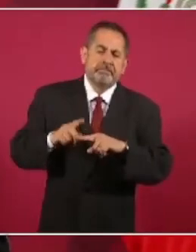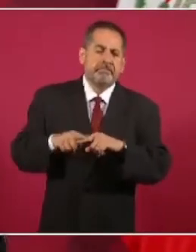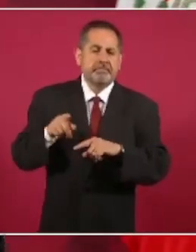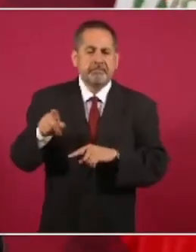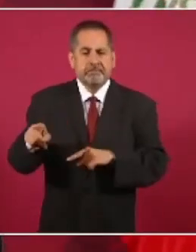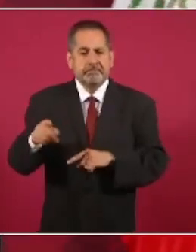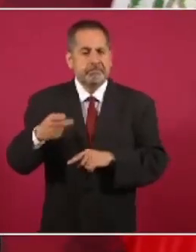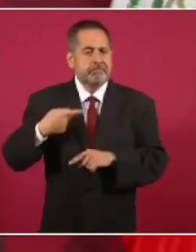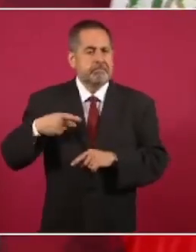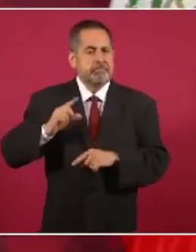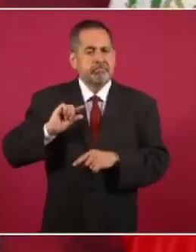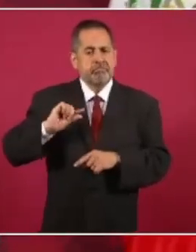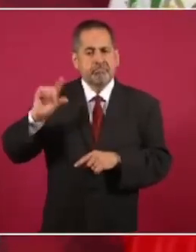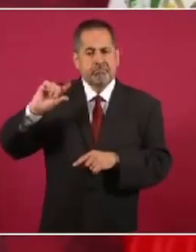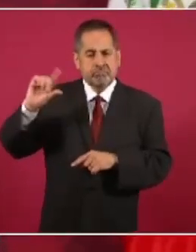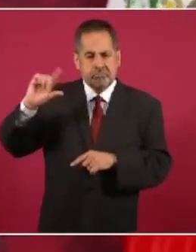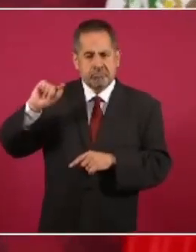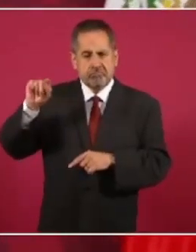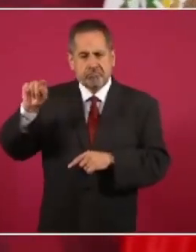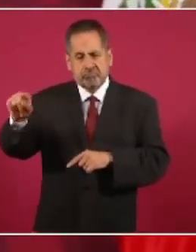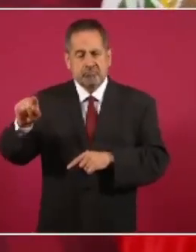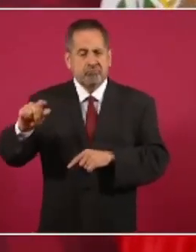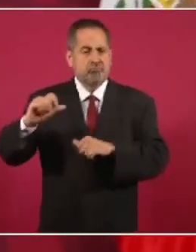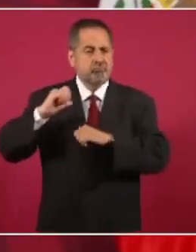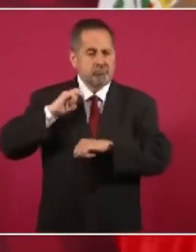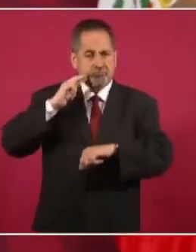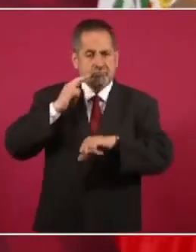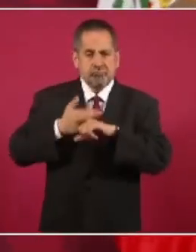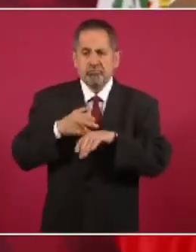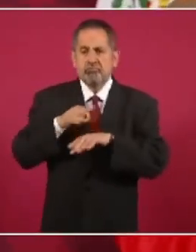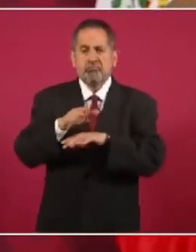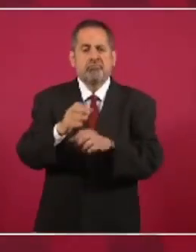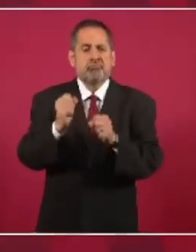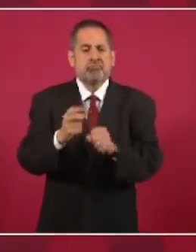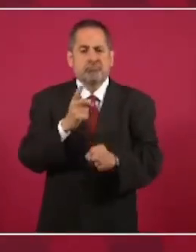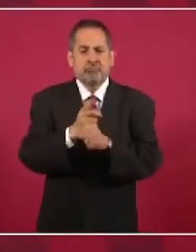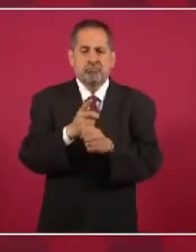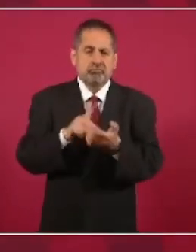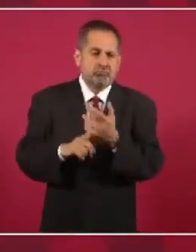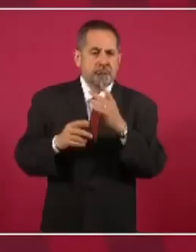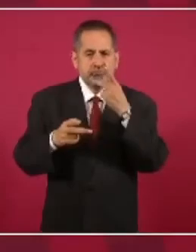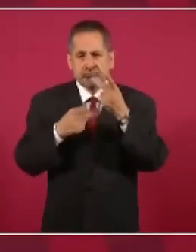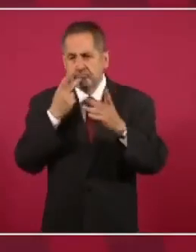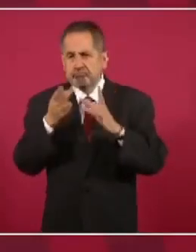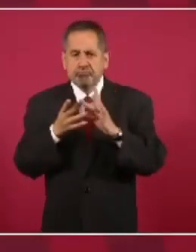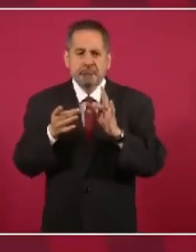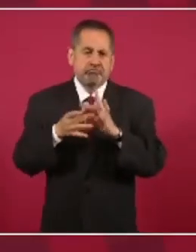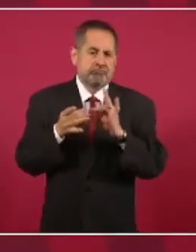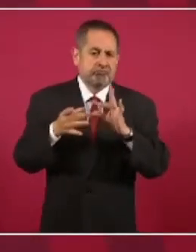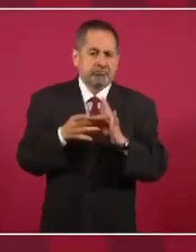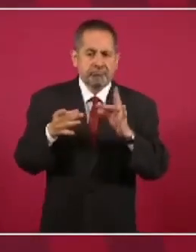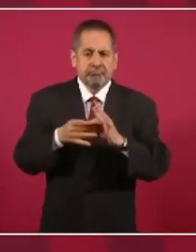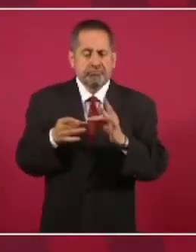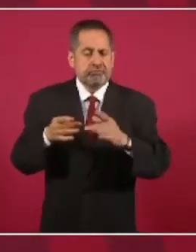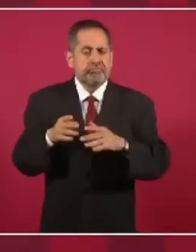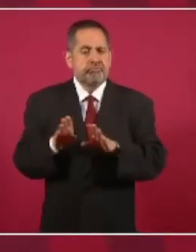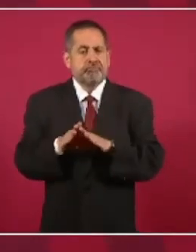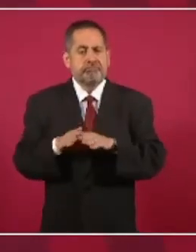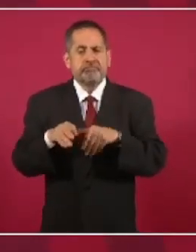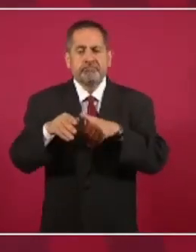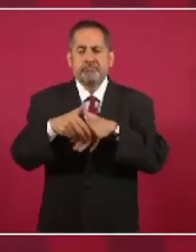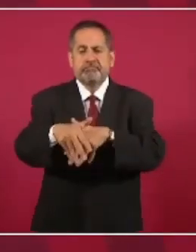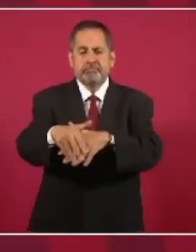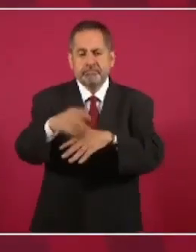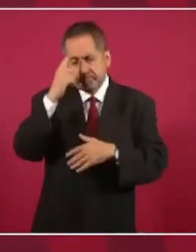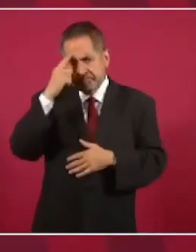servidores públicos encargados de la seguridad pública, de garantizar la paz,